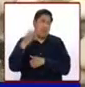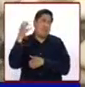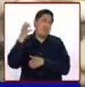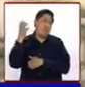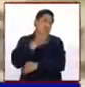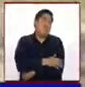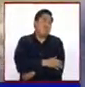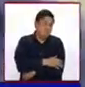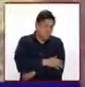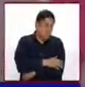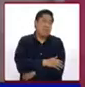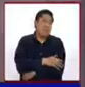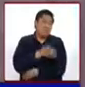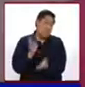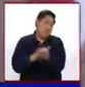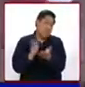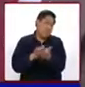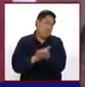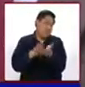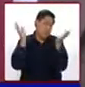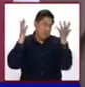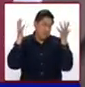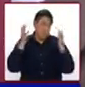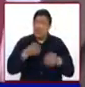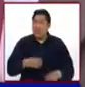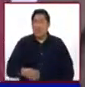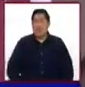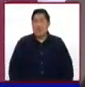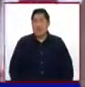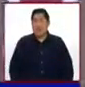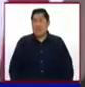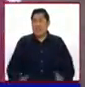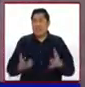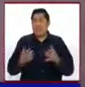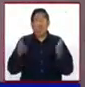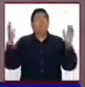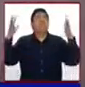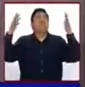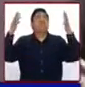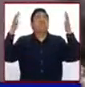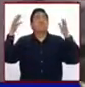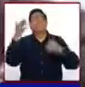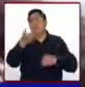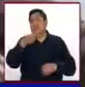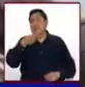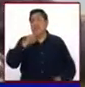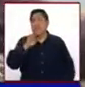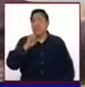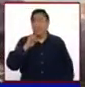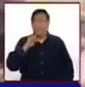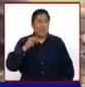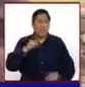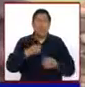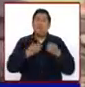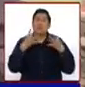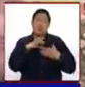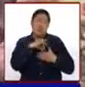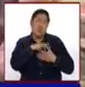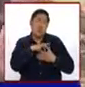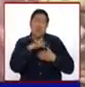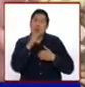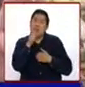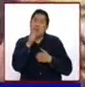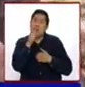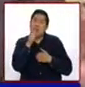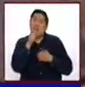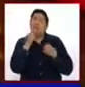año. Sí. Sí, él es el personaje del año, de hecho. Un aplauso para don Jerónimo, que ahorra tanto el agua. Usted